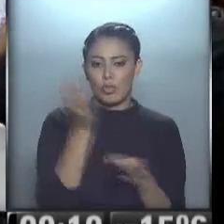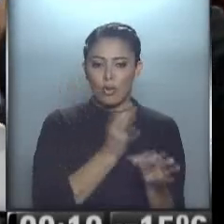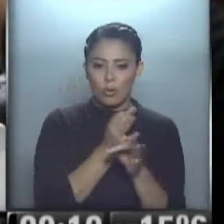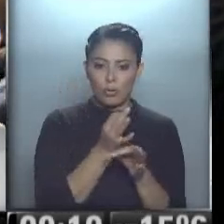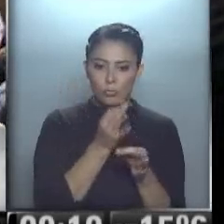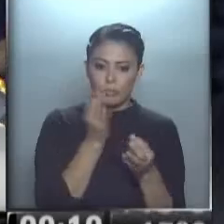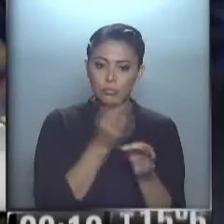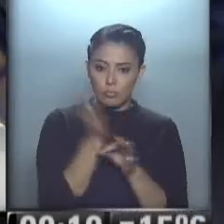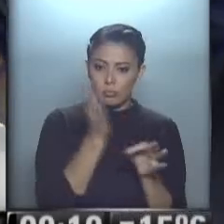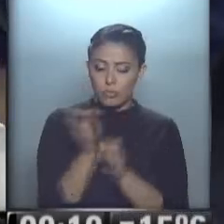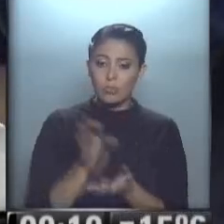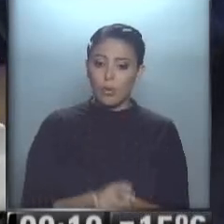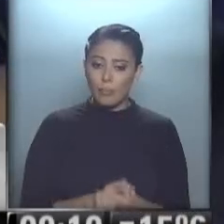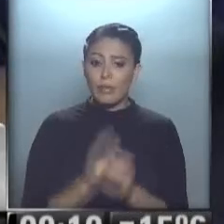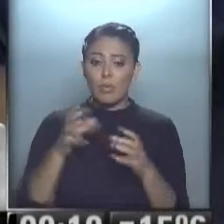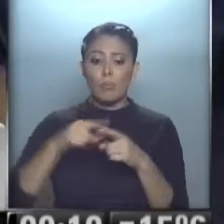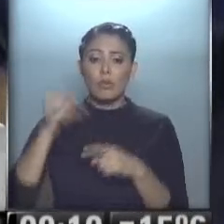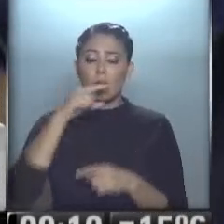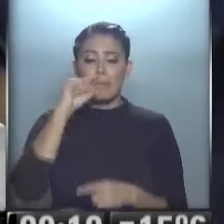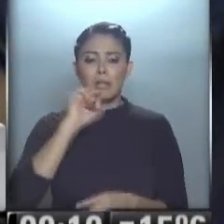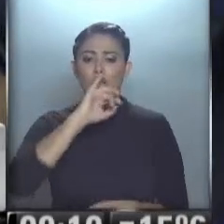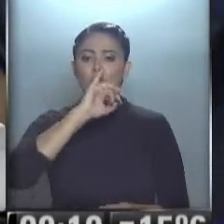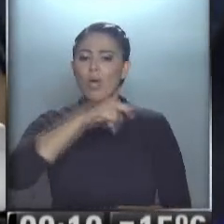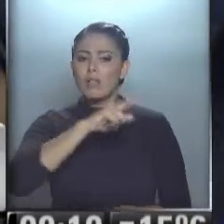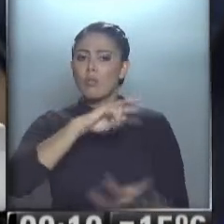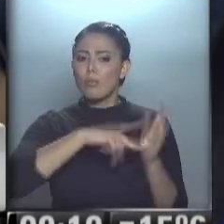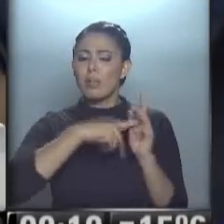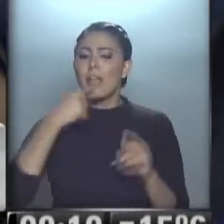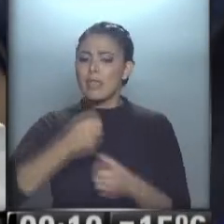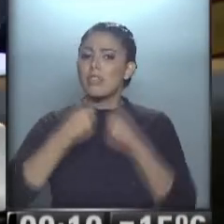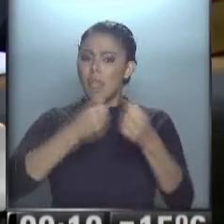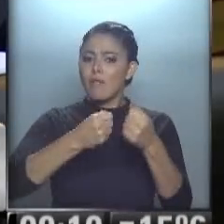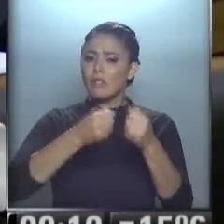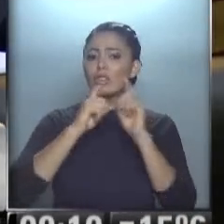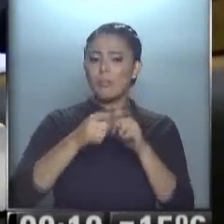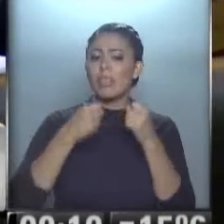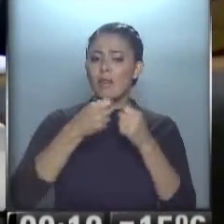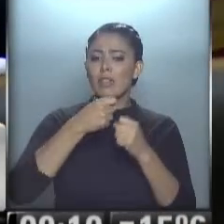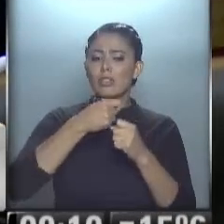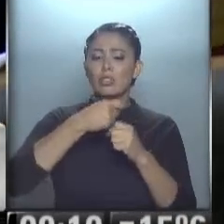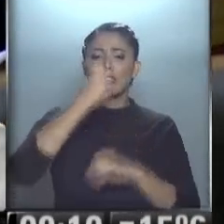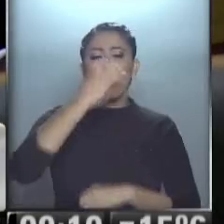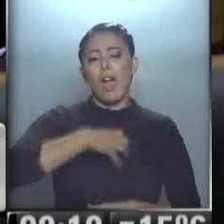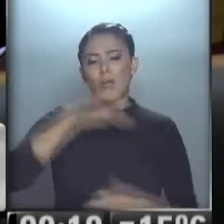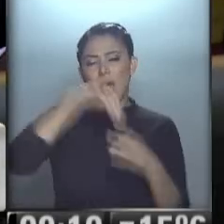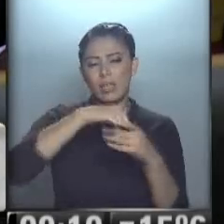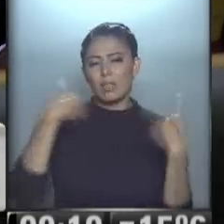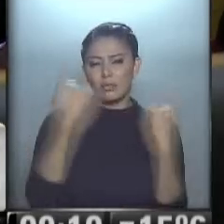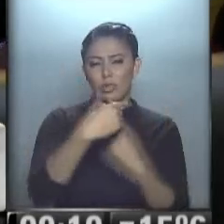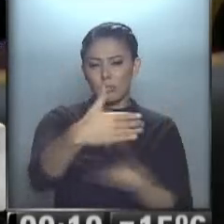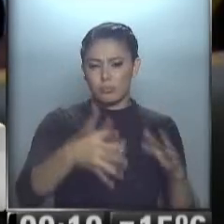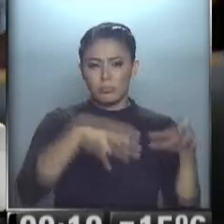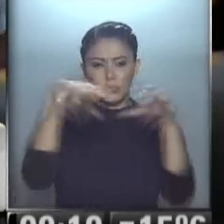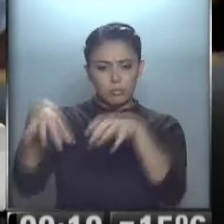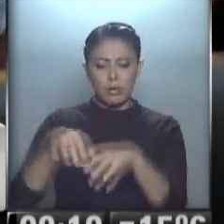de admitir el conflicto el Pro defendió el sistema de inscripción y la instalación de las aulas modulares o containers para resolver la crisis los